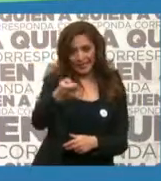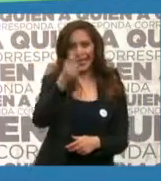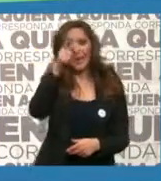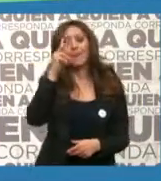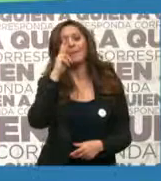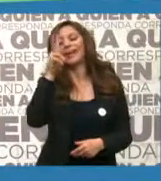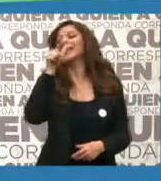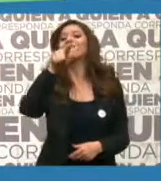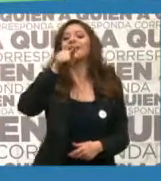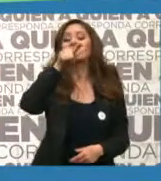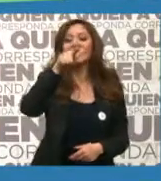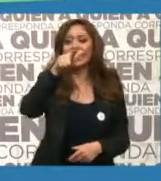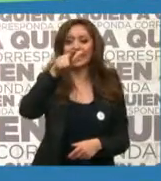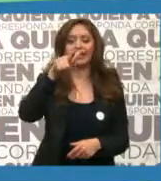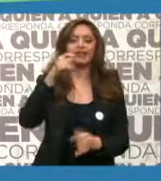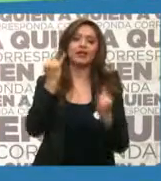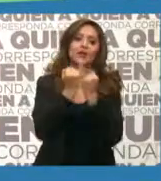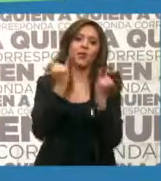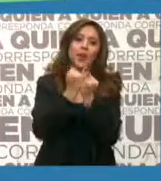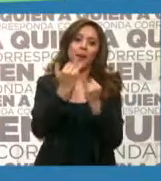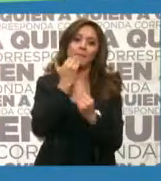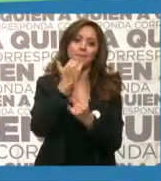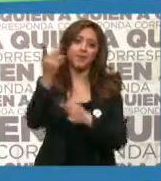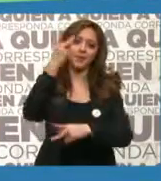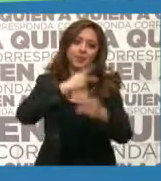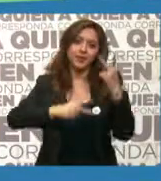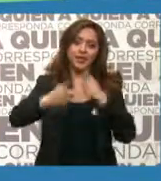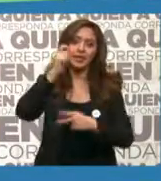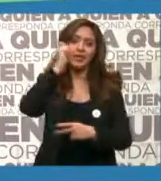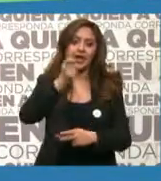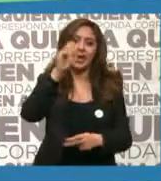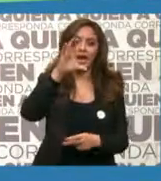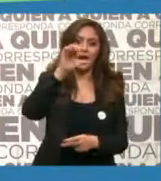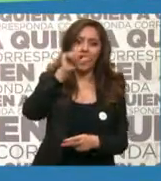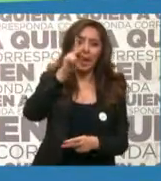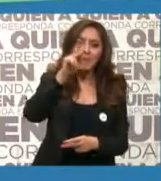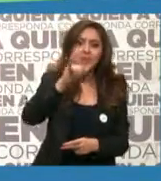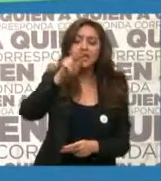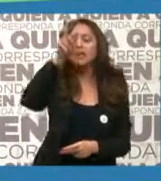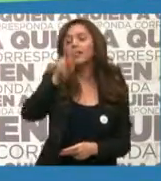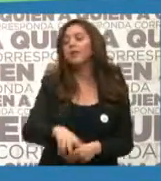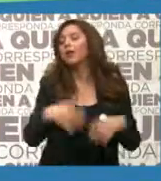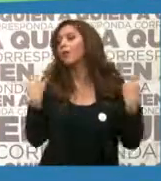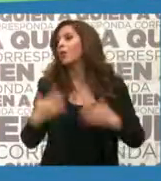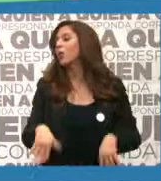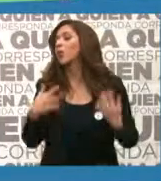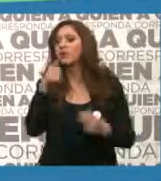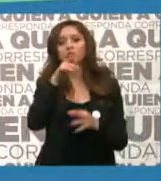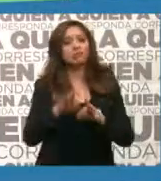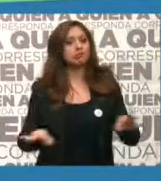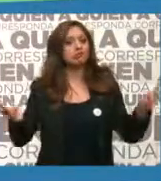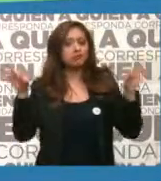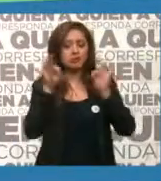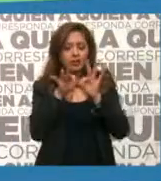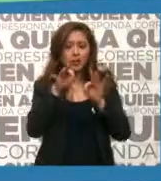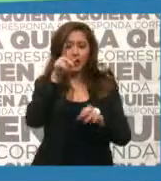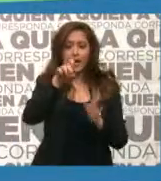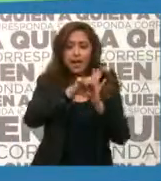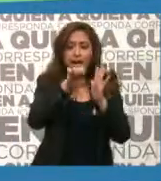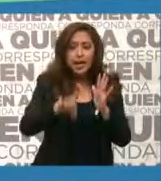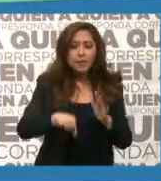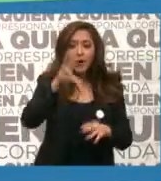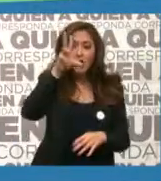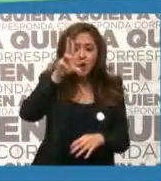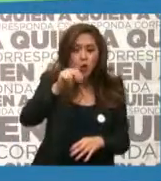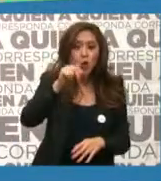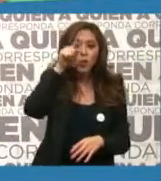Véalo el 17. Y también le doy la más cordial bienvenida al Capi, así de es. Quien yo soy fan. Oye, Capi, no sí. permitas que te echen a